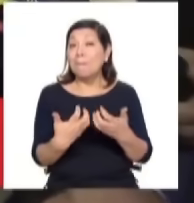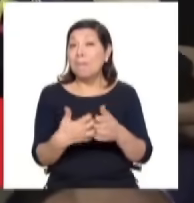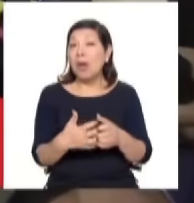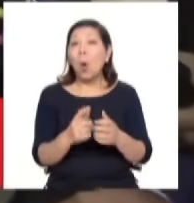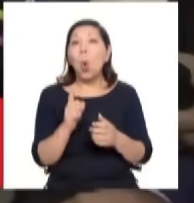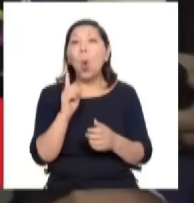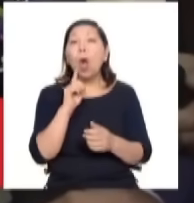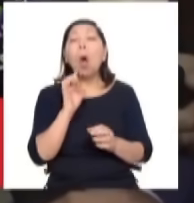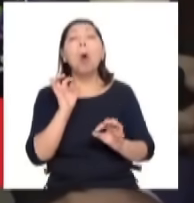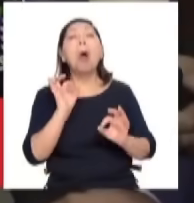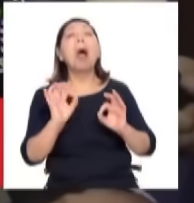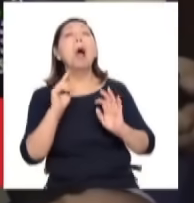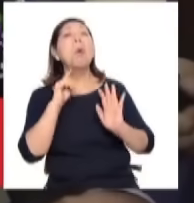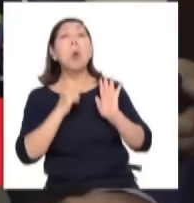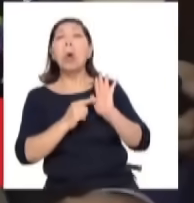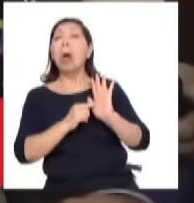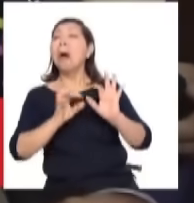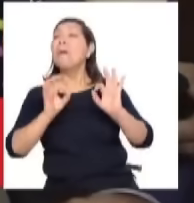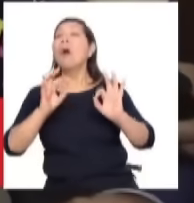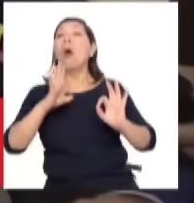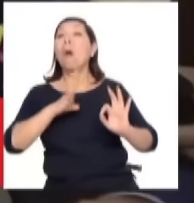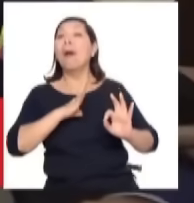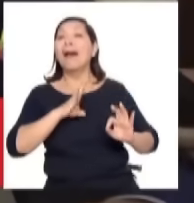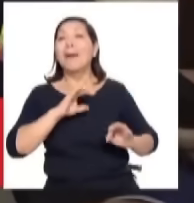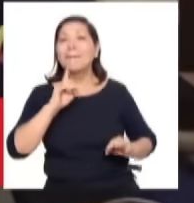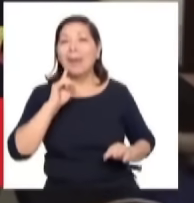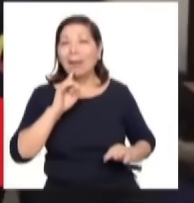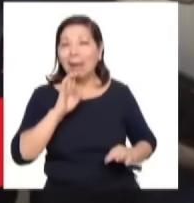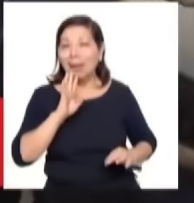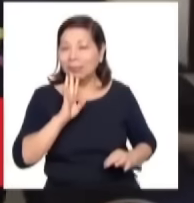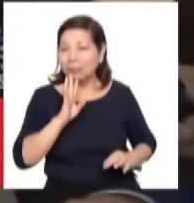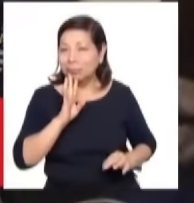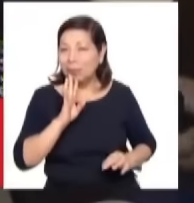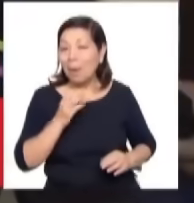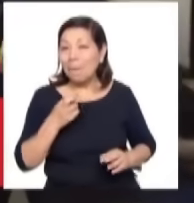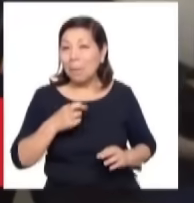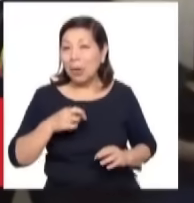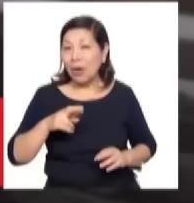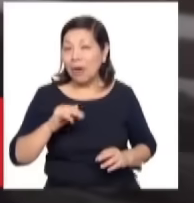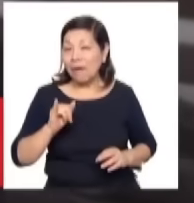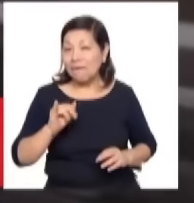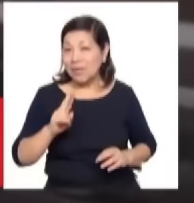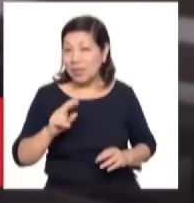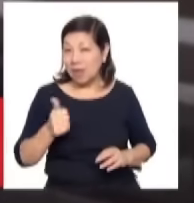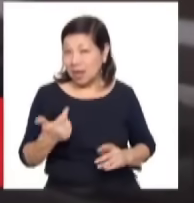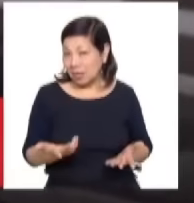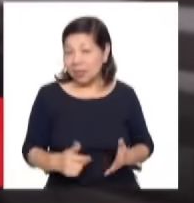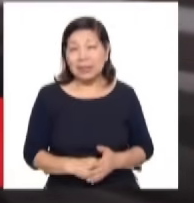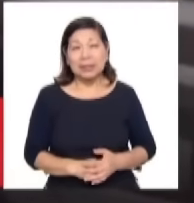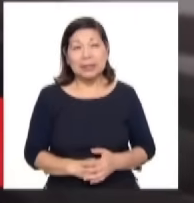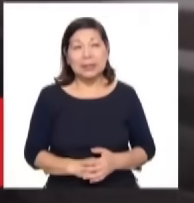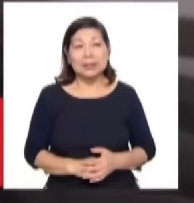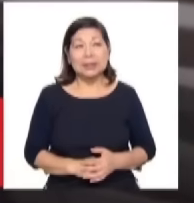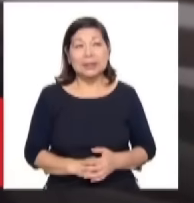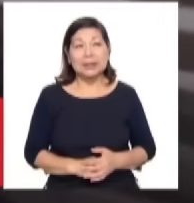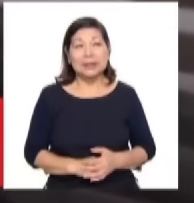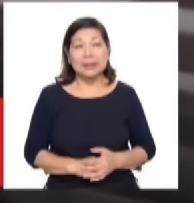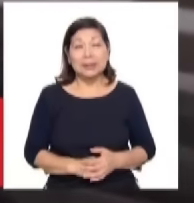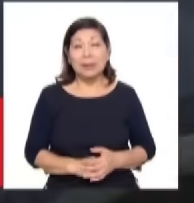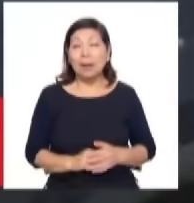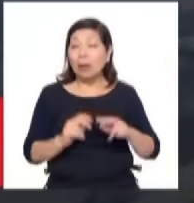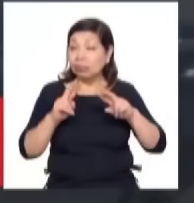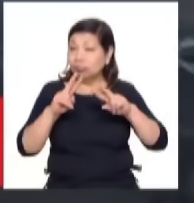para cometer aparentes actos ilícitos en las licitaciones convocadas por Provías Descentralizado.